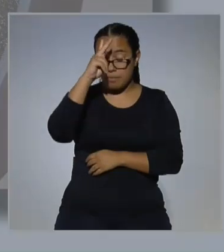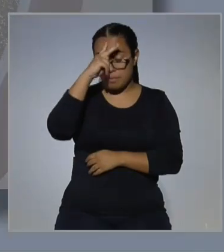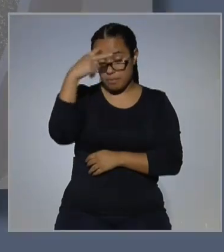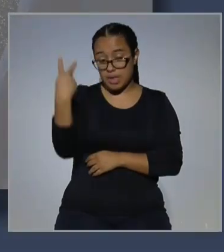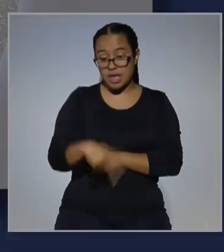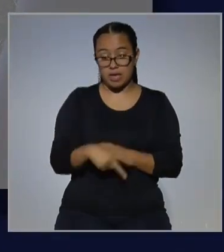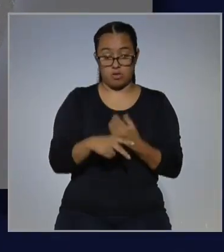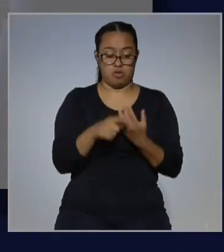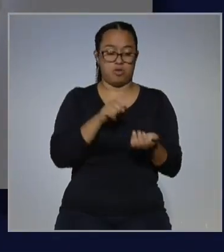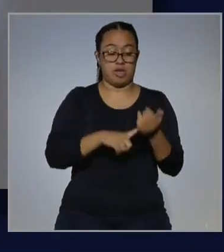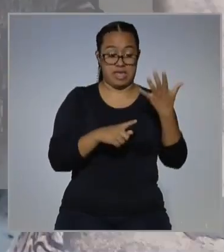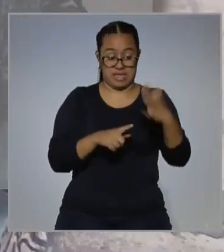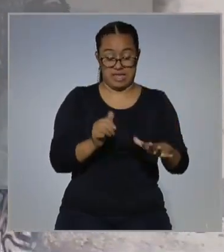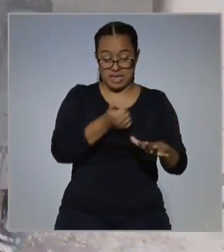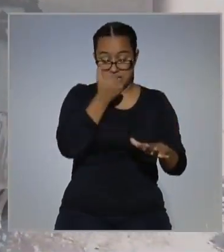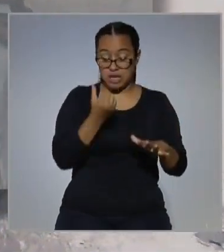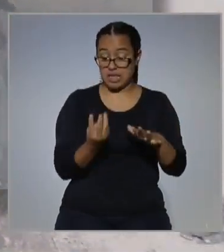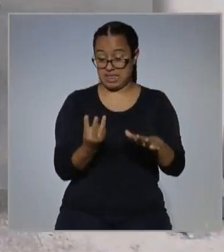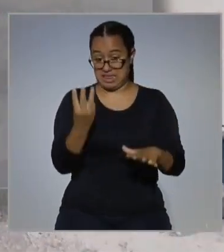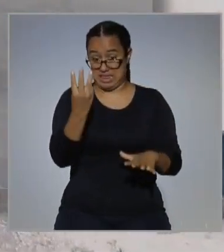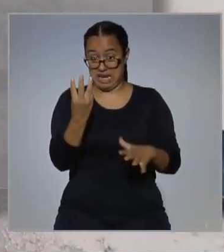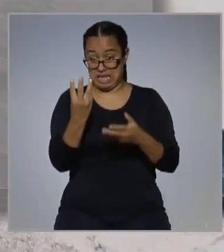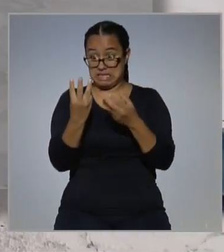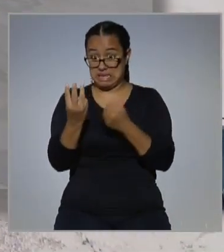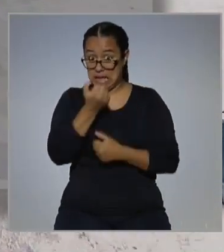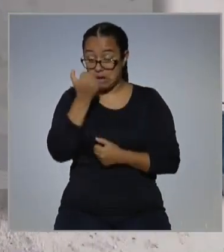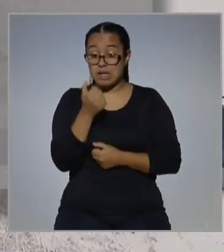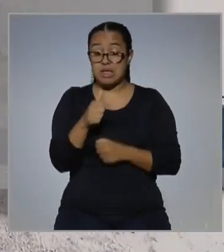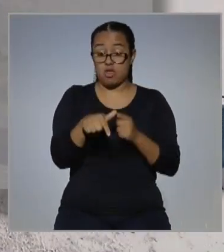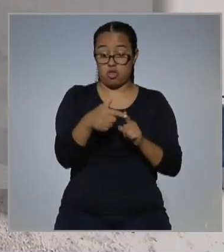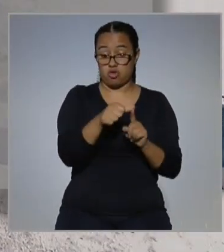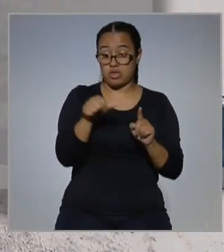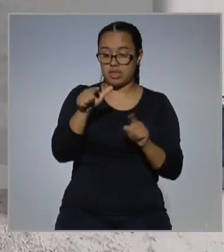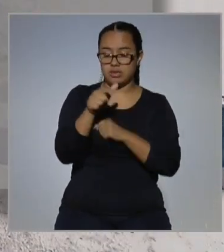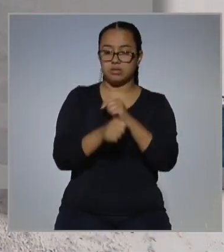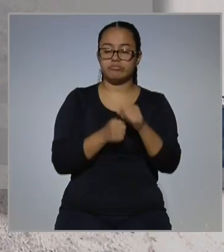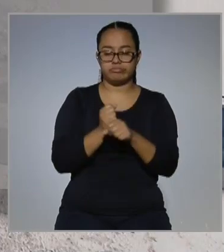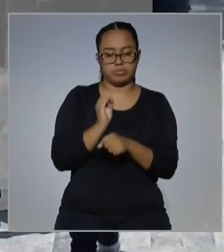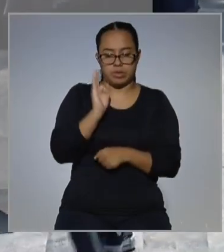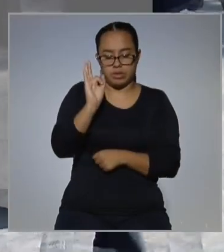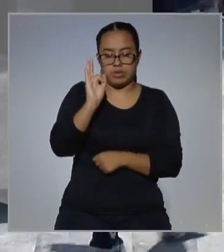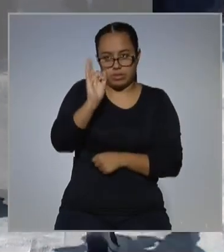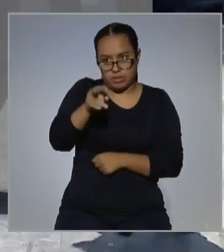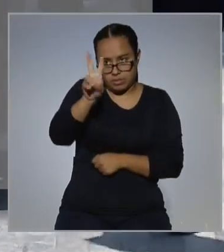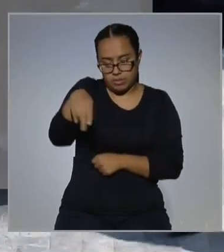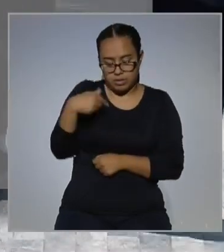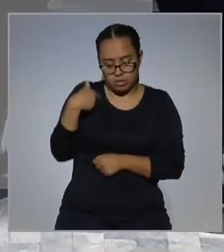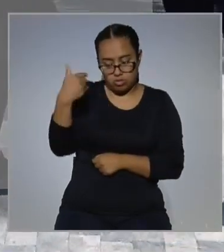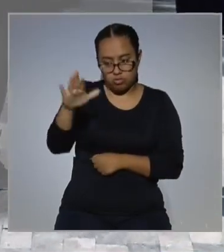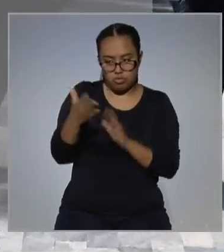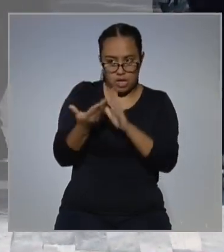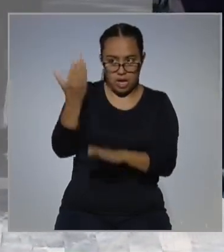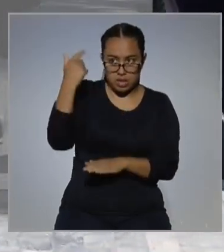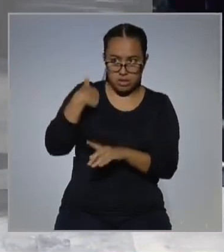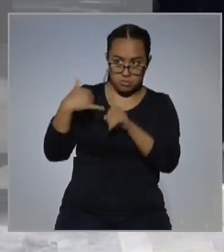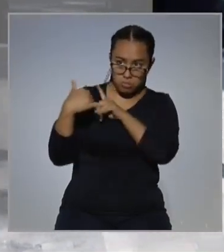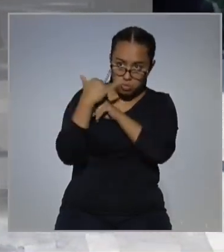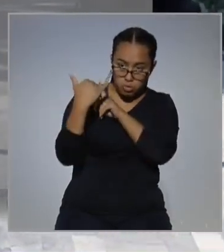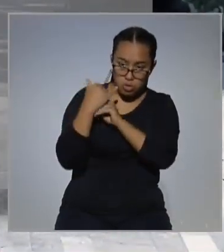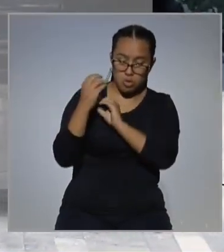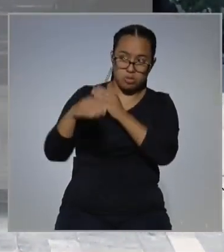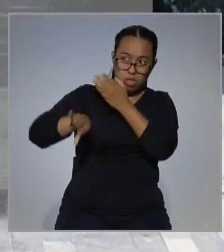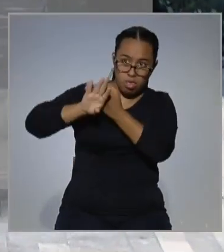3 de cada 10 alumnos de entre 12 y 17 años reconocieron haber sido víctimas de acoso o violencia en